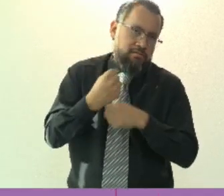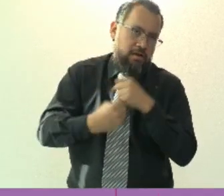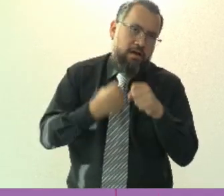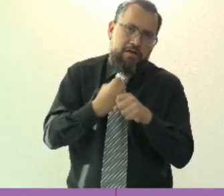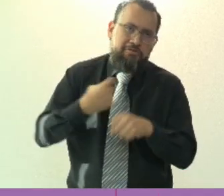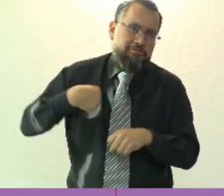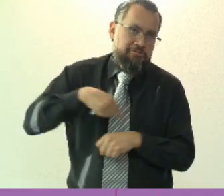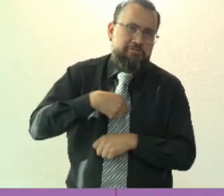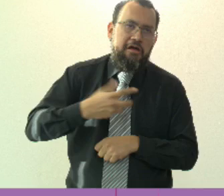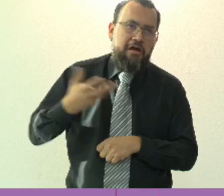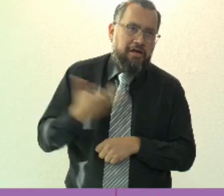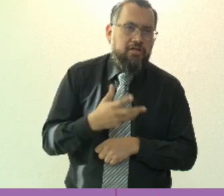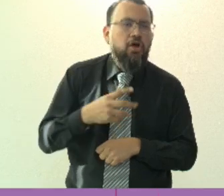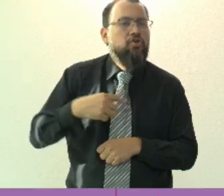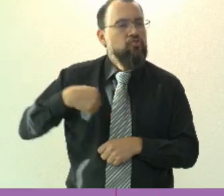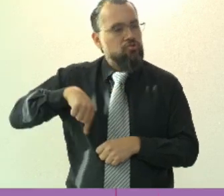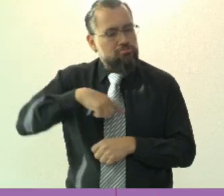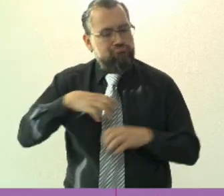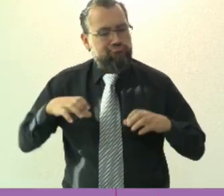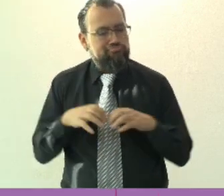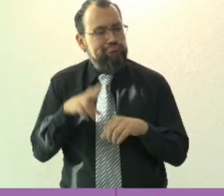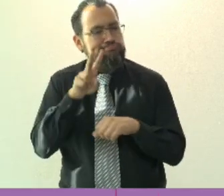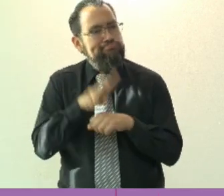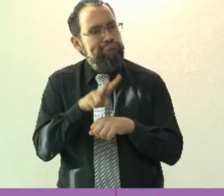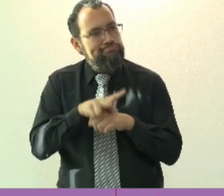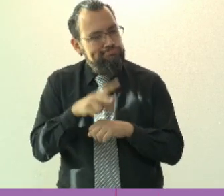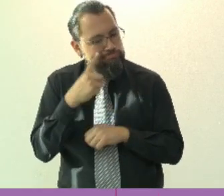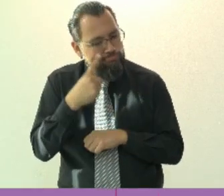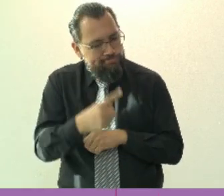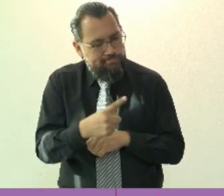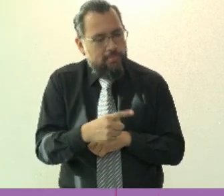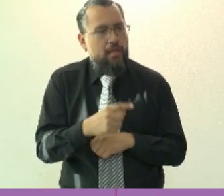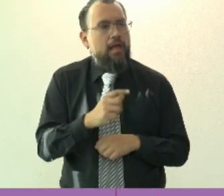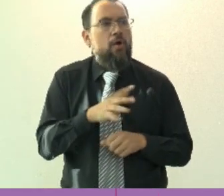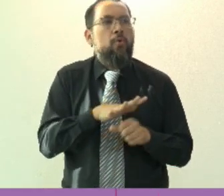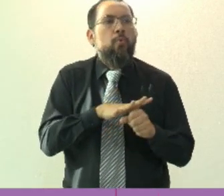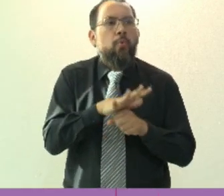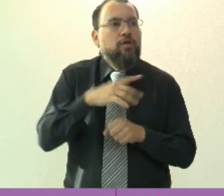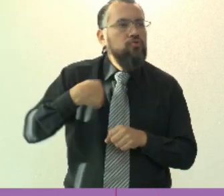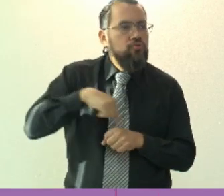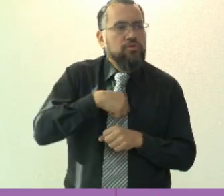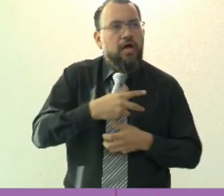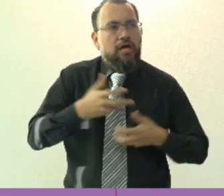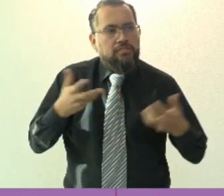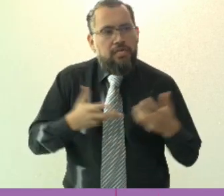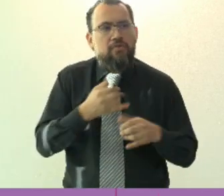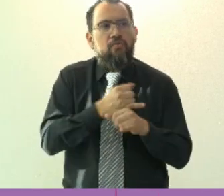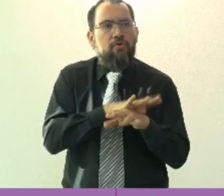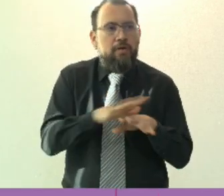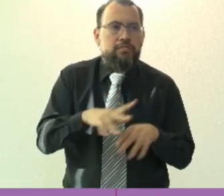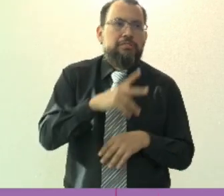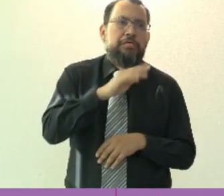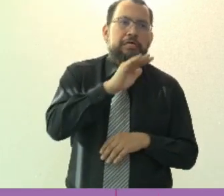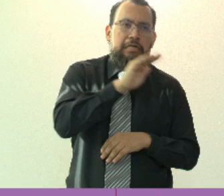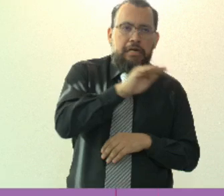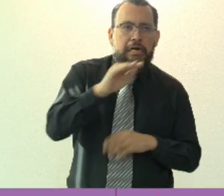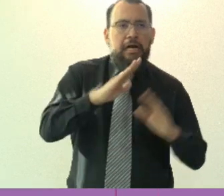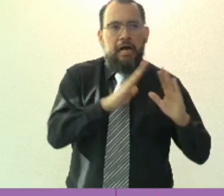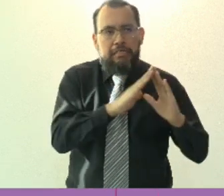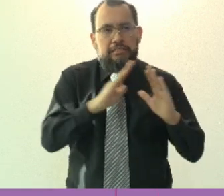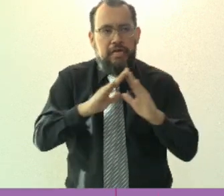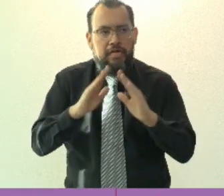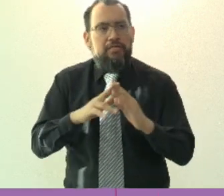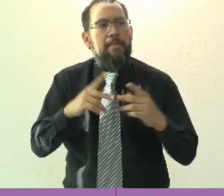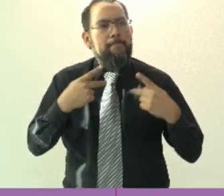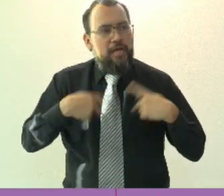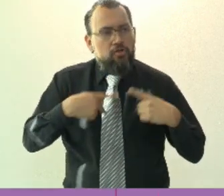fue construir un observatorio ciudadano, producir información propia, salir a tocar puertas, salir cara